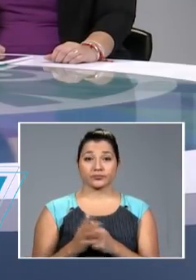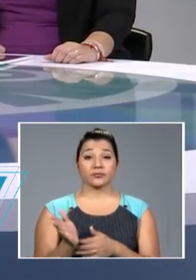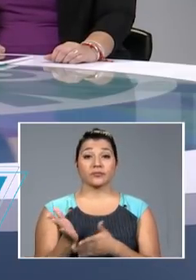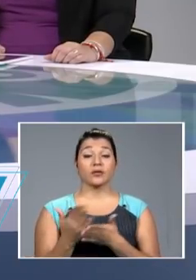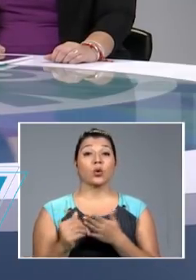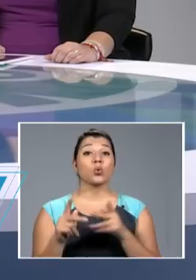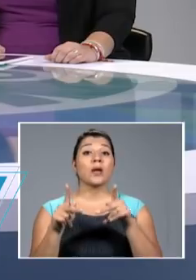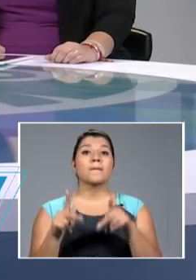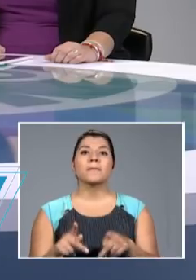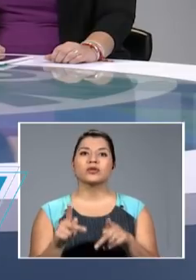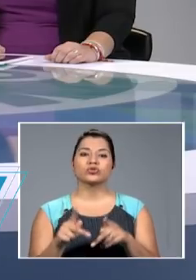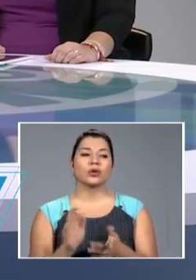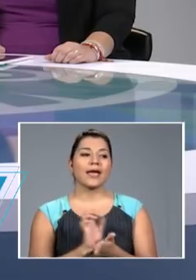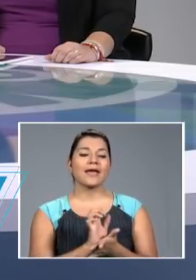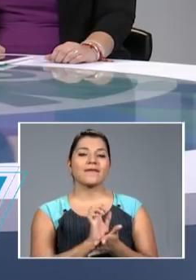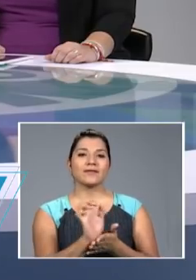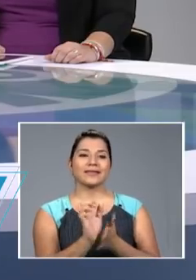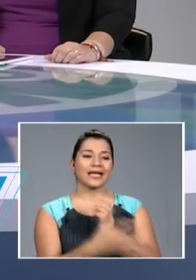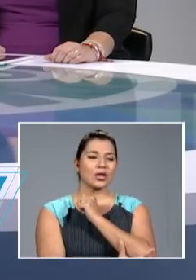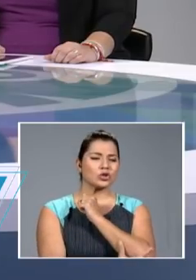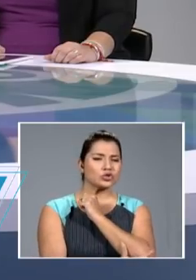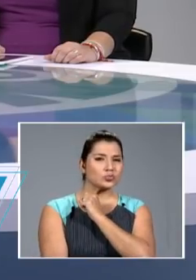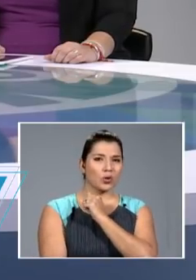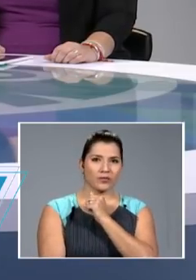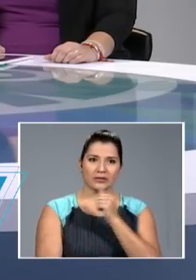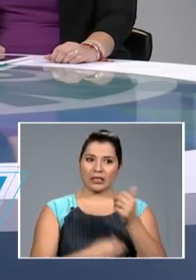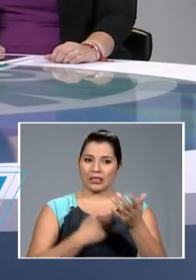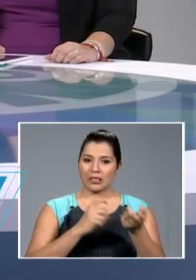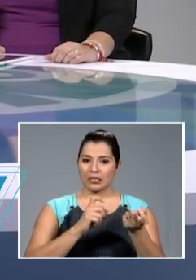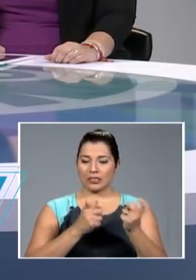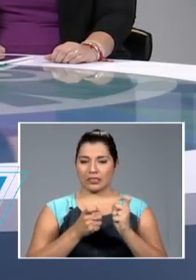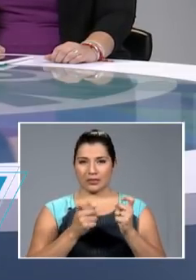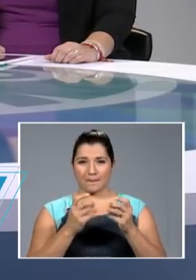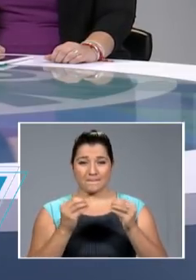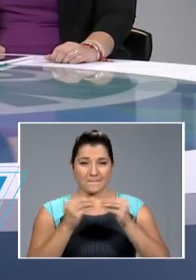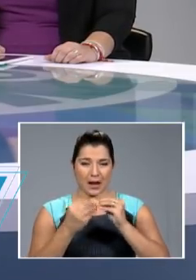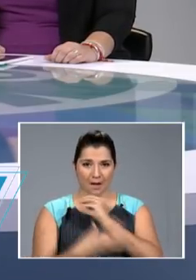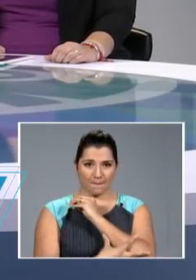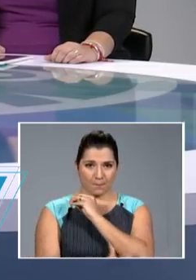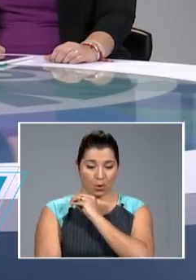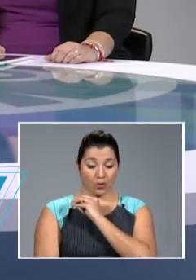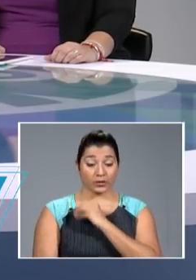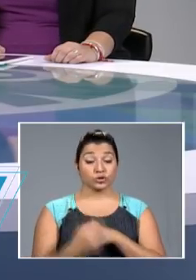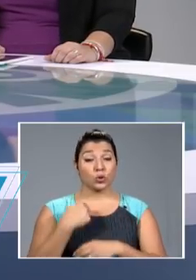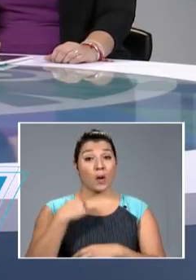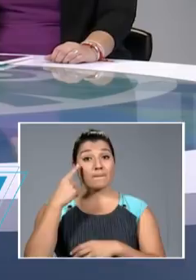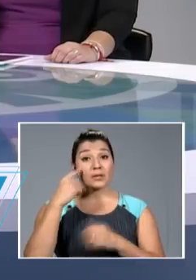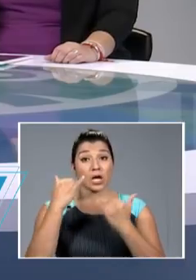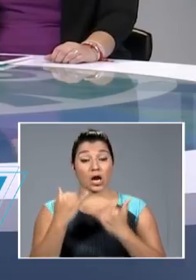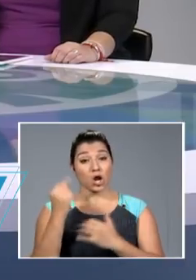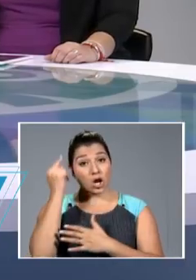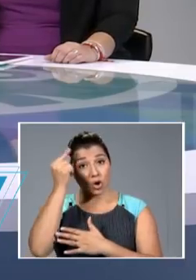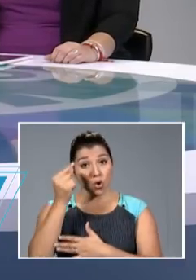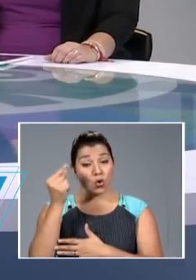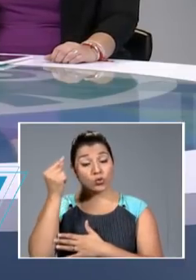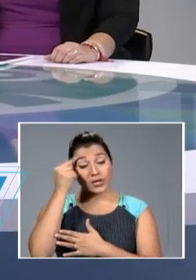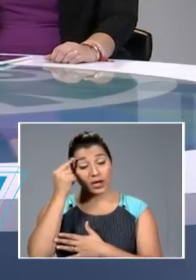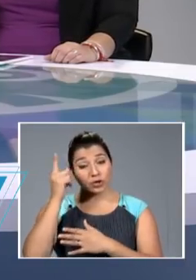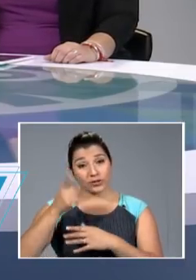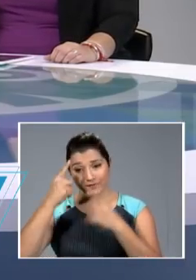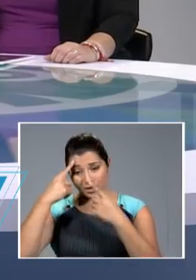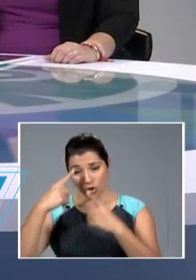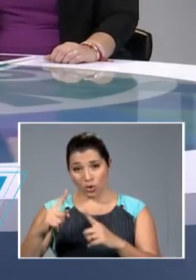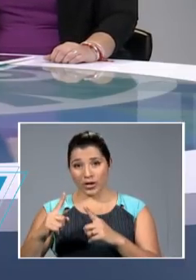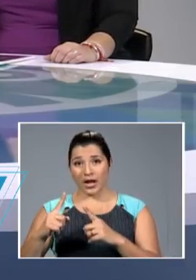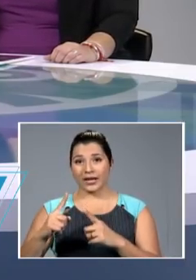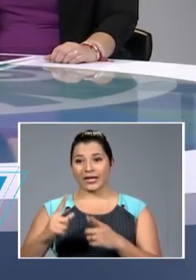los pobres lleguen a la pobreza más extrema. Y de alguna manera yo creo que le tocará al Estado ahora que los ricos lleguen a la riqueza